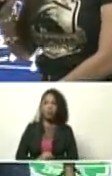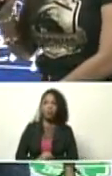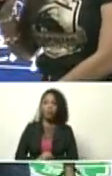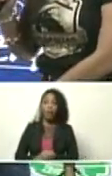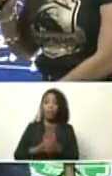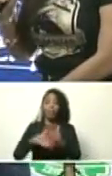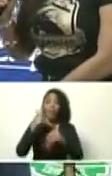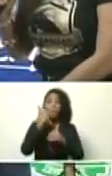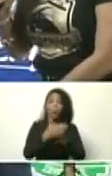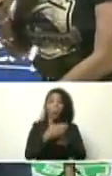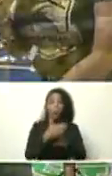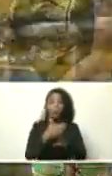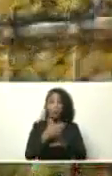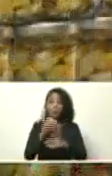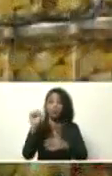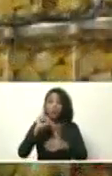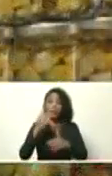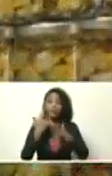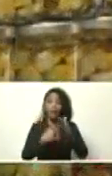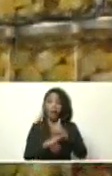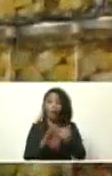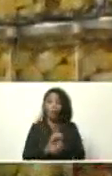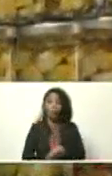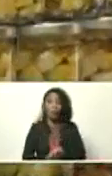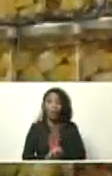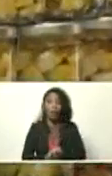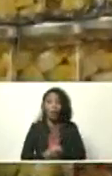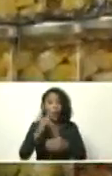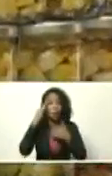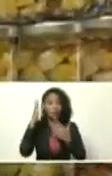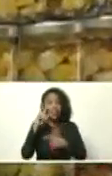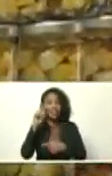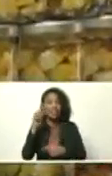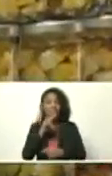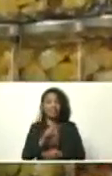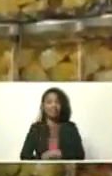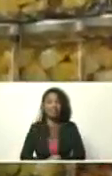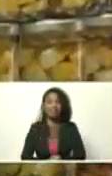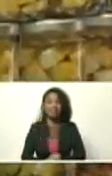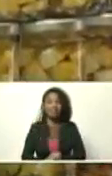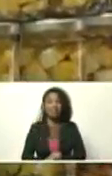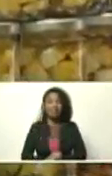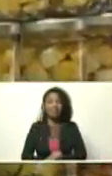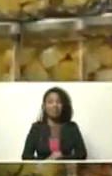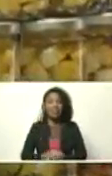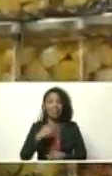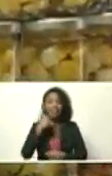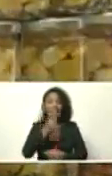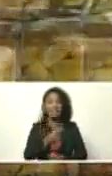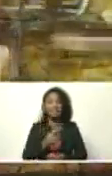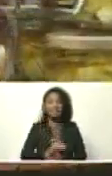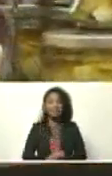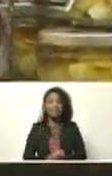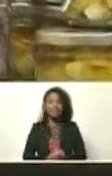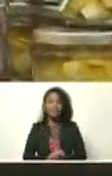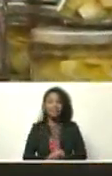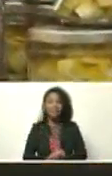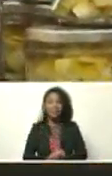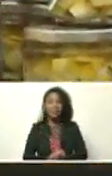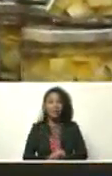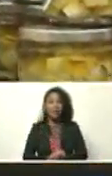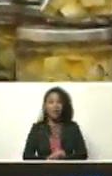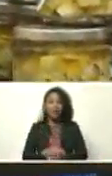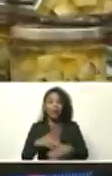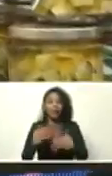Después de que eso salió. ¿Y tú sí sabías que se iba a vender? Sí, se vende, gracias a Dios. Es un producto que